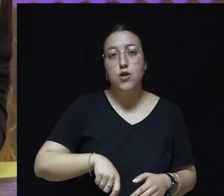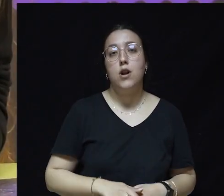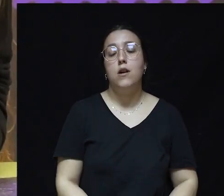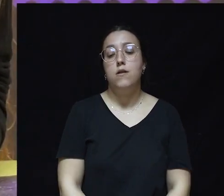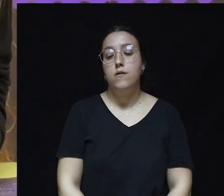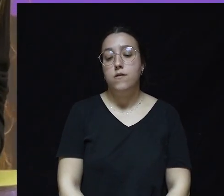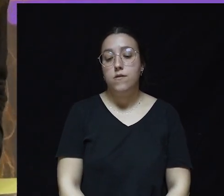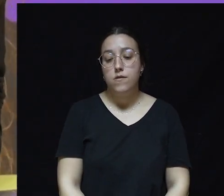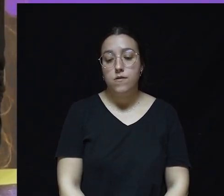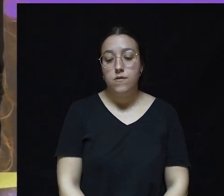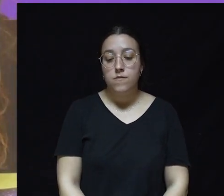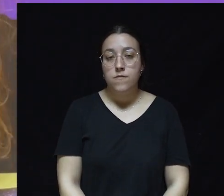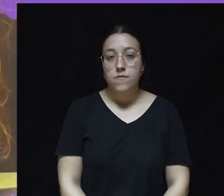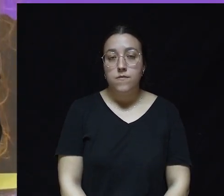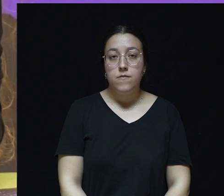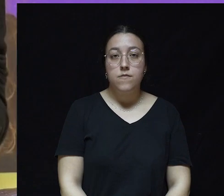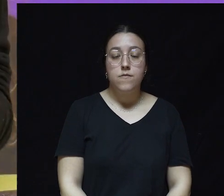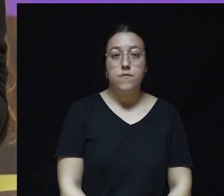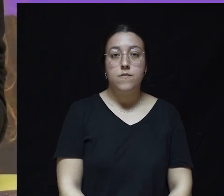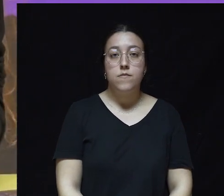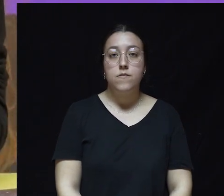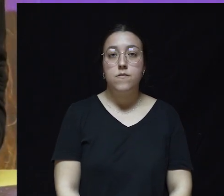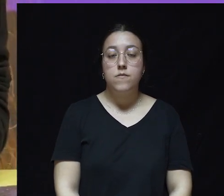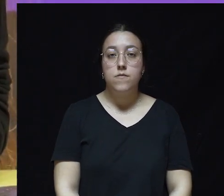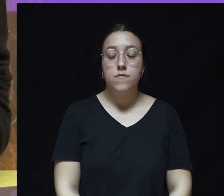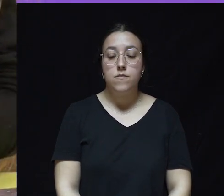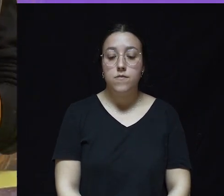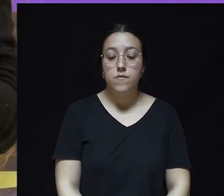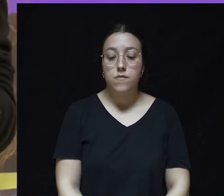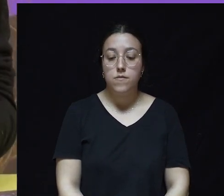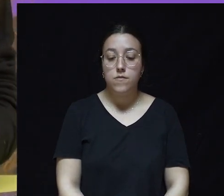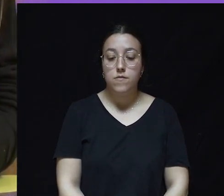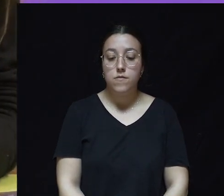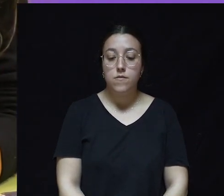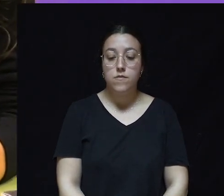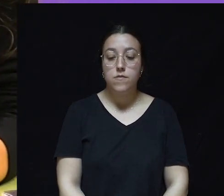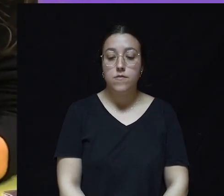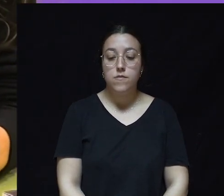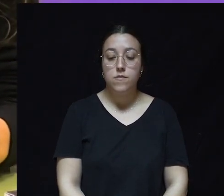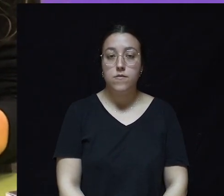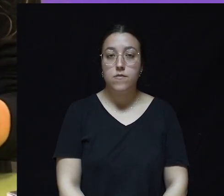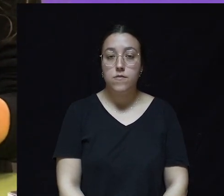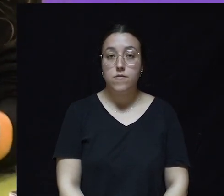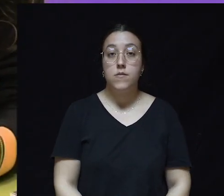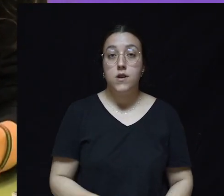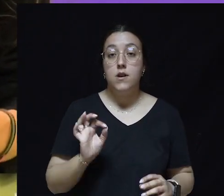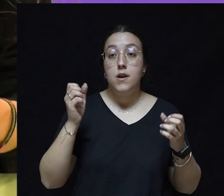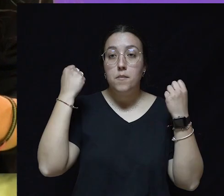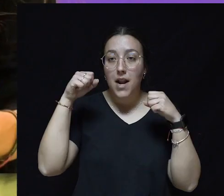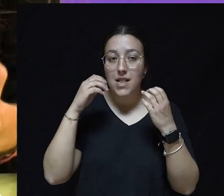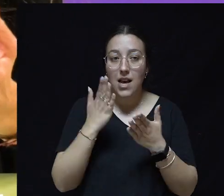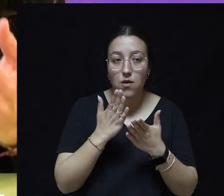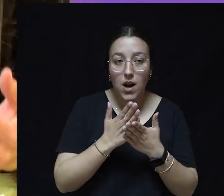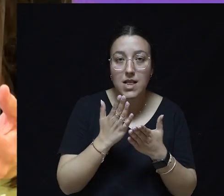leyendo autores y autoras básicos y referenciados a nivel internacional, las